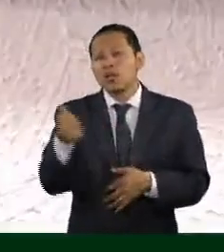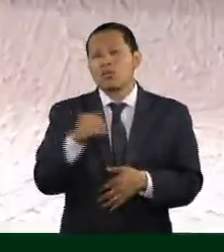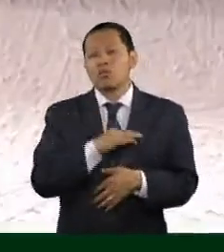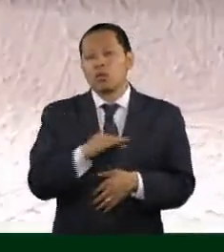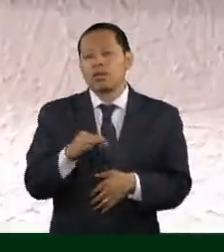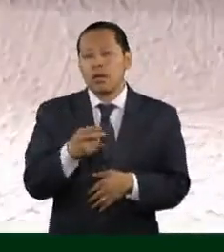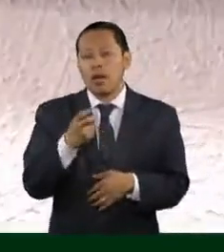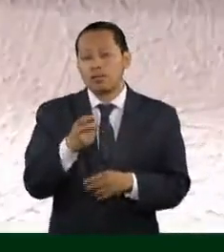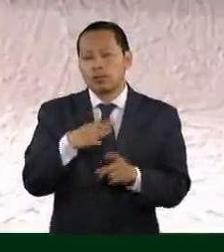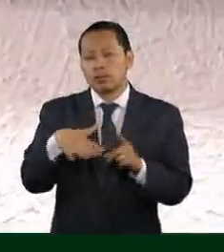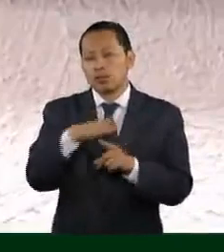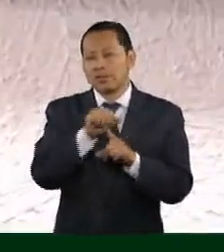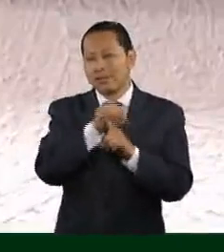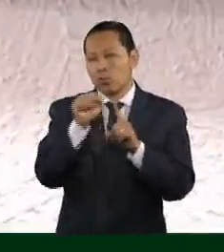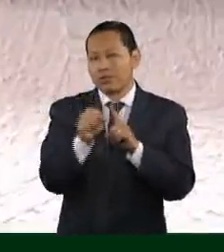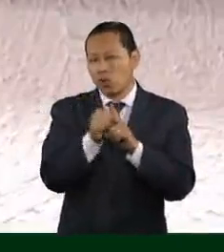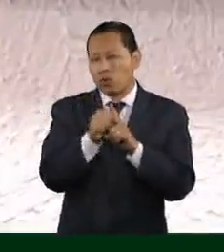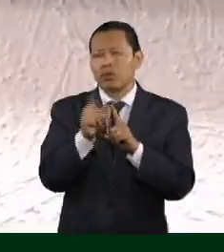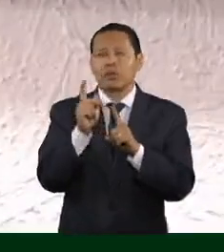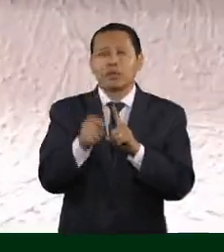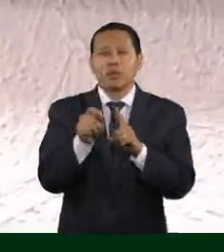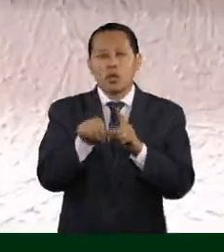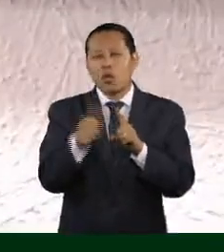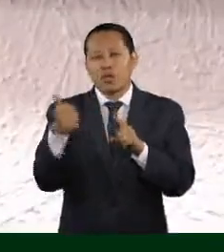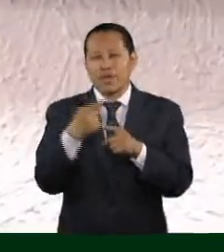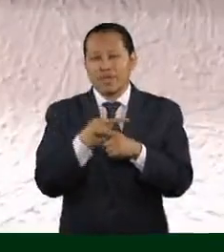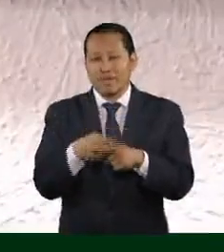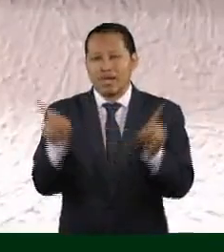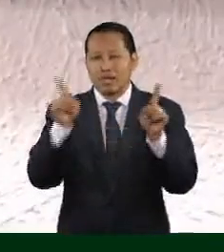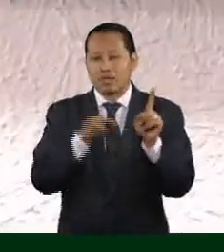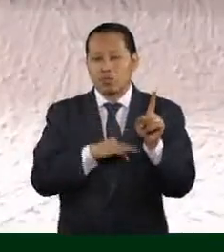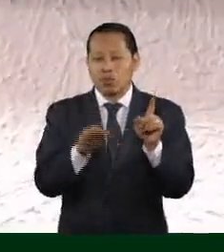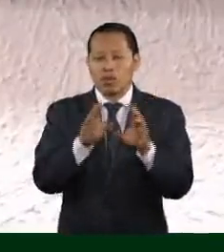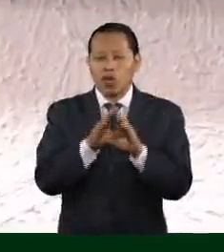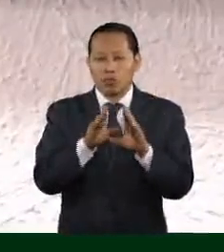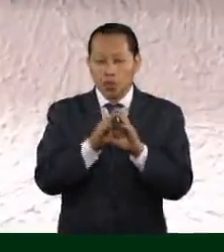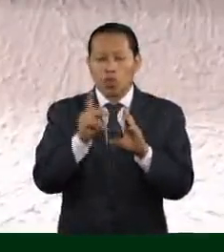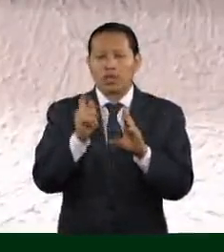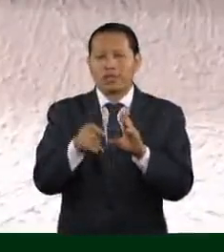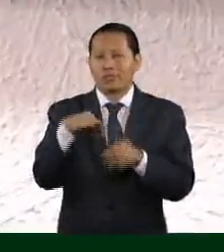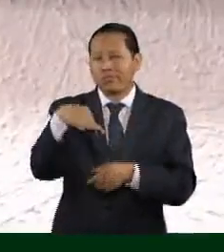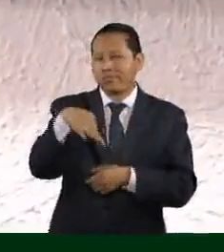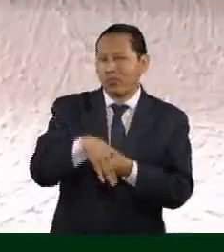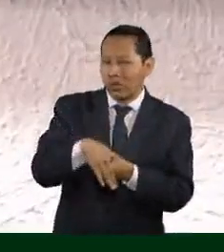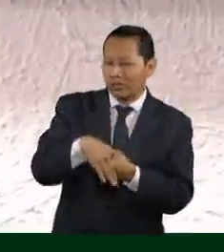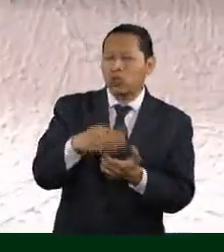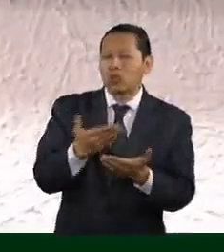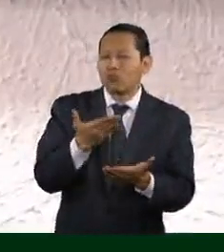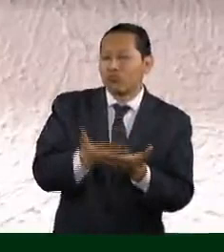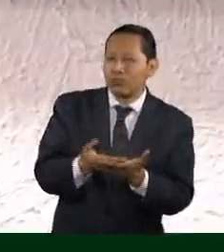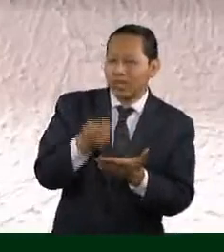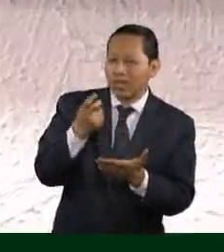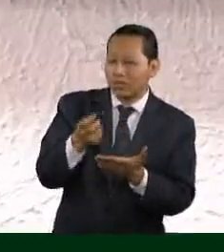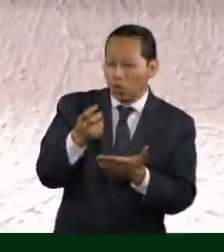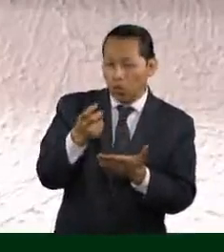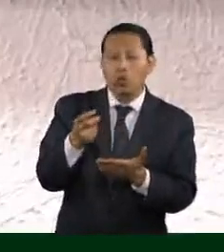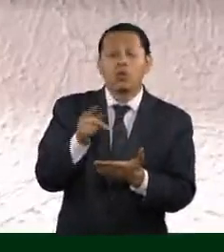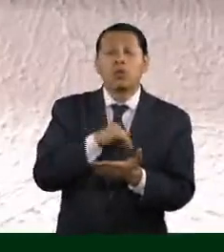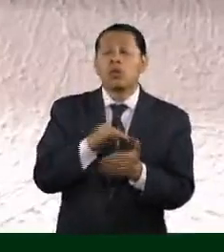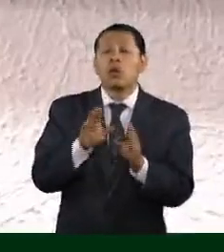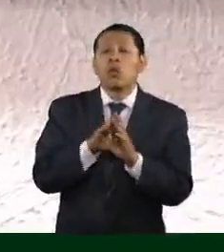esas condiciones de posibilidad viable en términos de votación previsible, pues